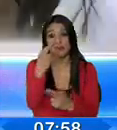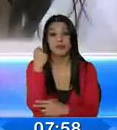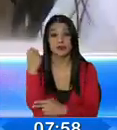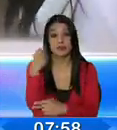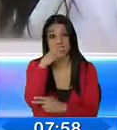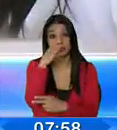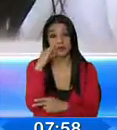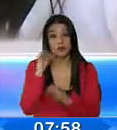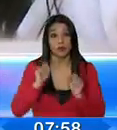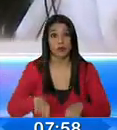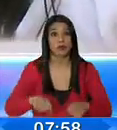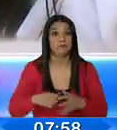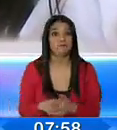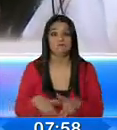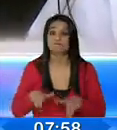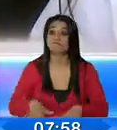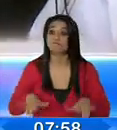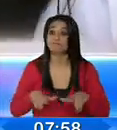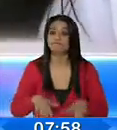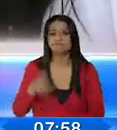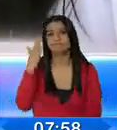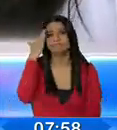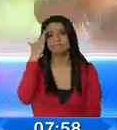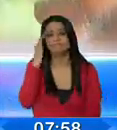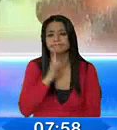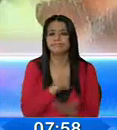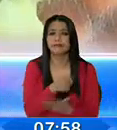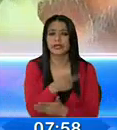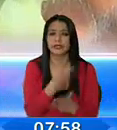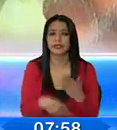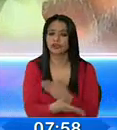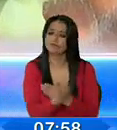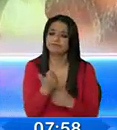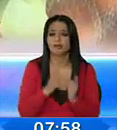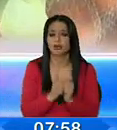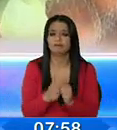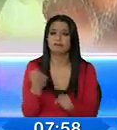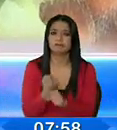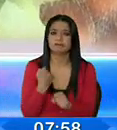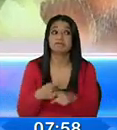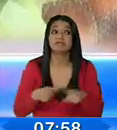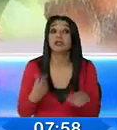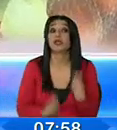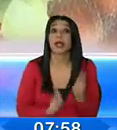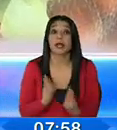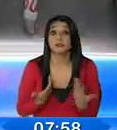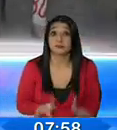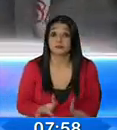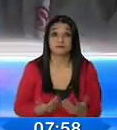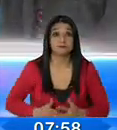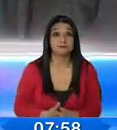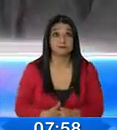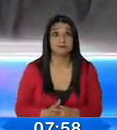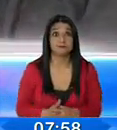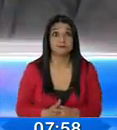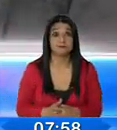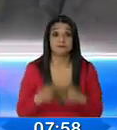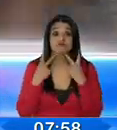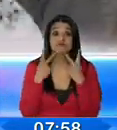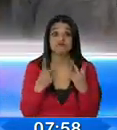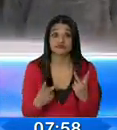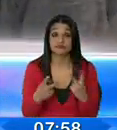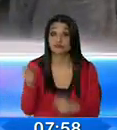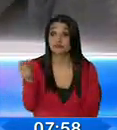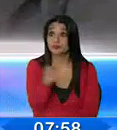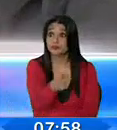niños. Comerciantes informales son conscientes de lo que están haciendo, pero al parecer no tienen otra salida. Porque mire, la carcelera viene,